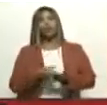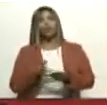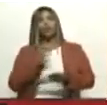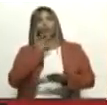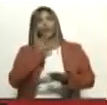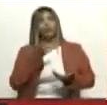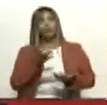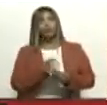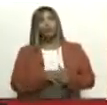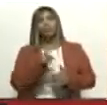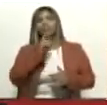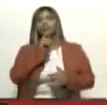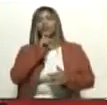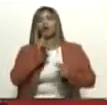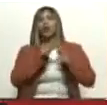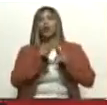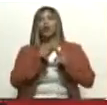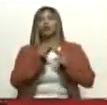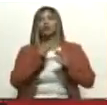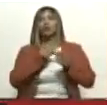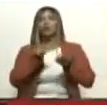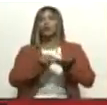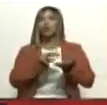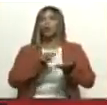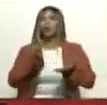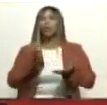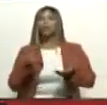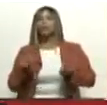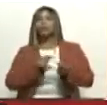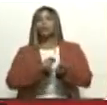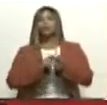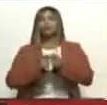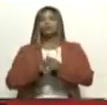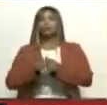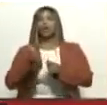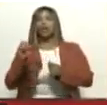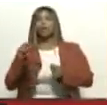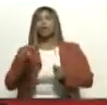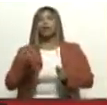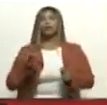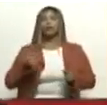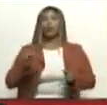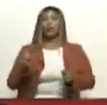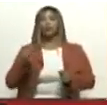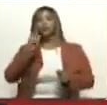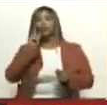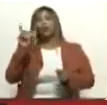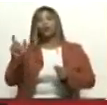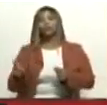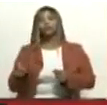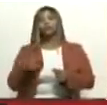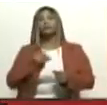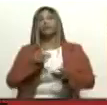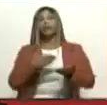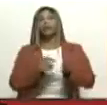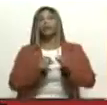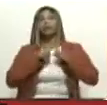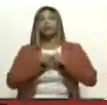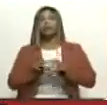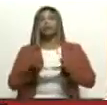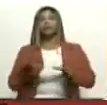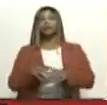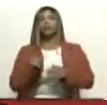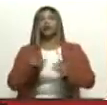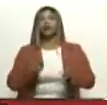ejemplo, quienes han pasado de la poesía a la narrativa, Esmeralda Torres, por ejemplo, con libros extraordinarios que hemos publicado en Monte Ávila y